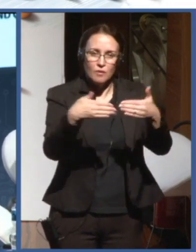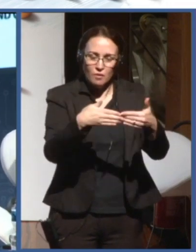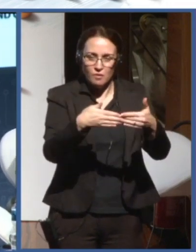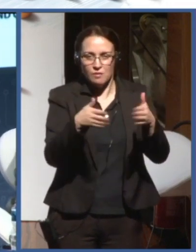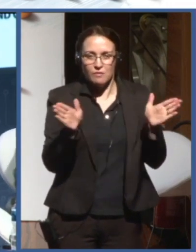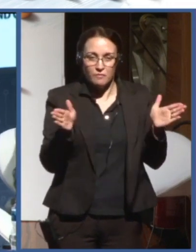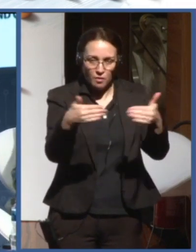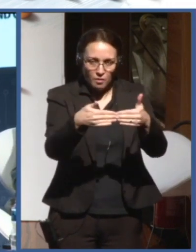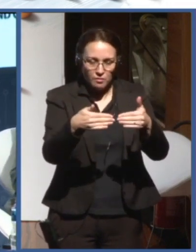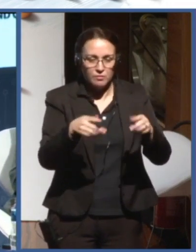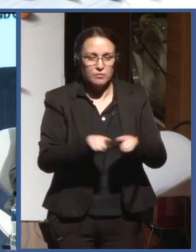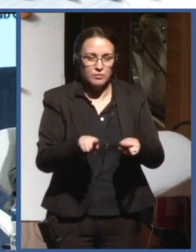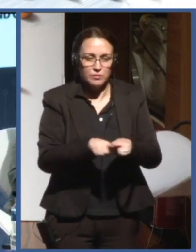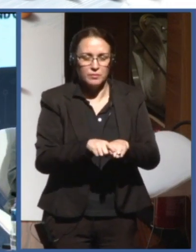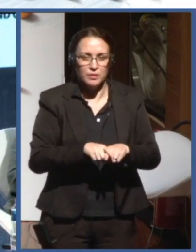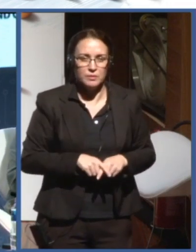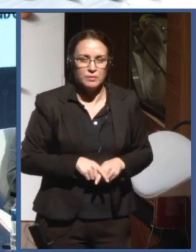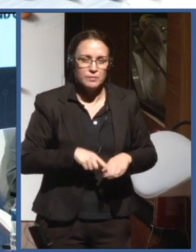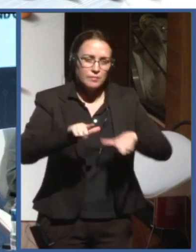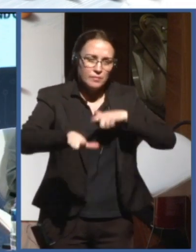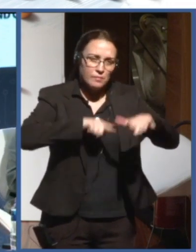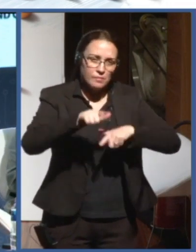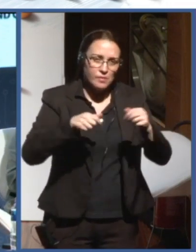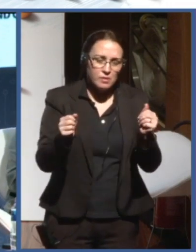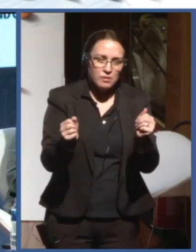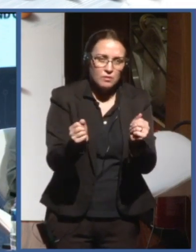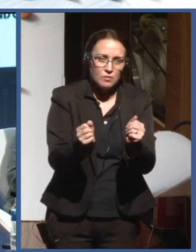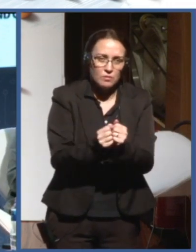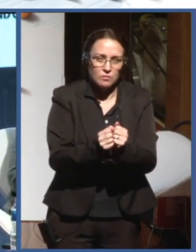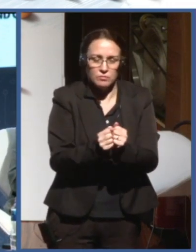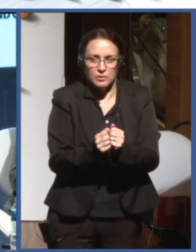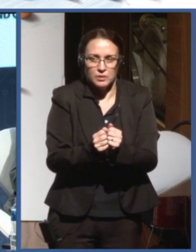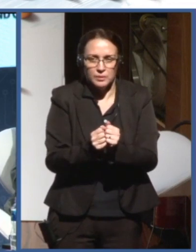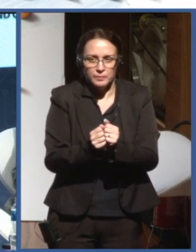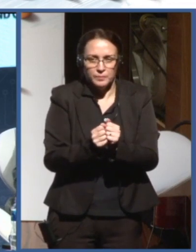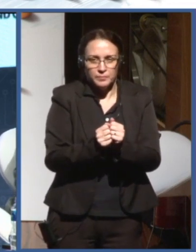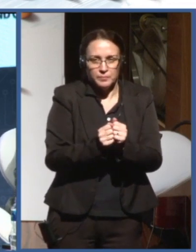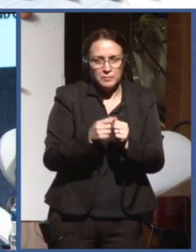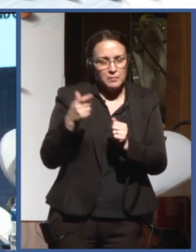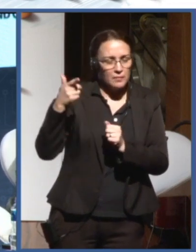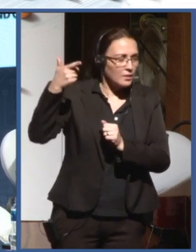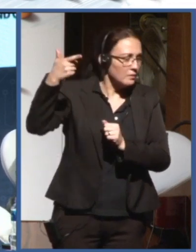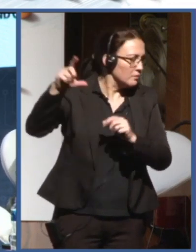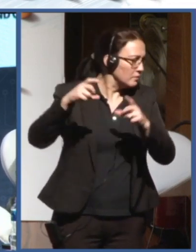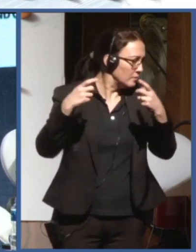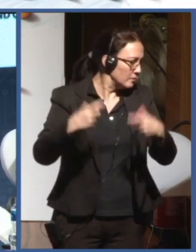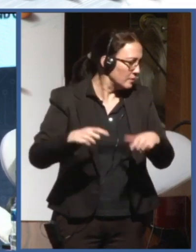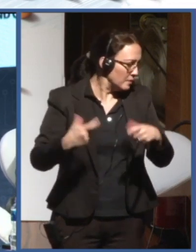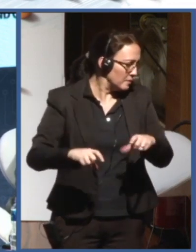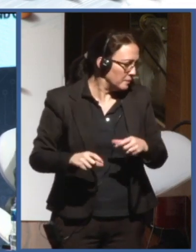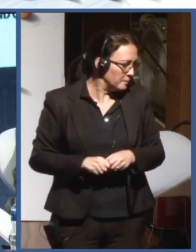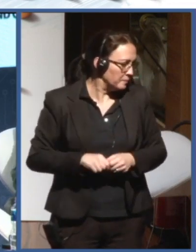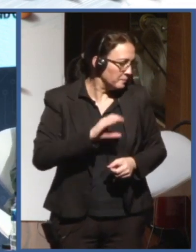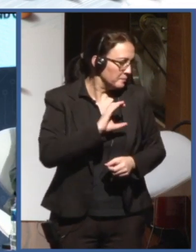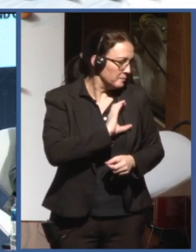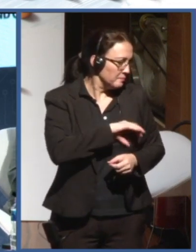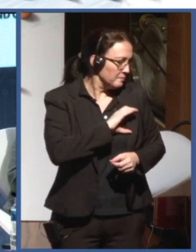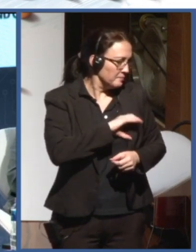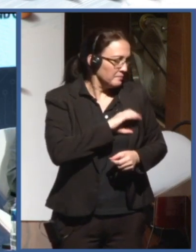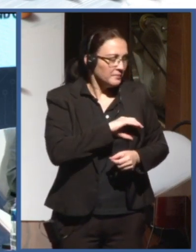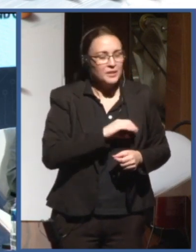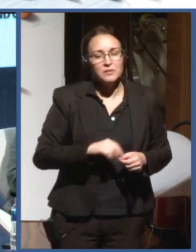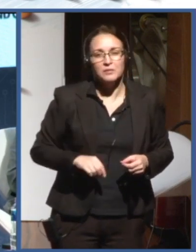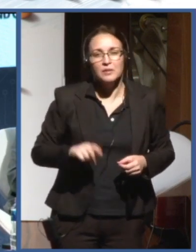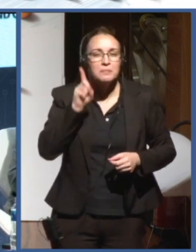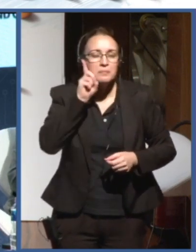nosotros hacemos con el relator de Naciones Unidas, nosotros trabajamos en la Universidad de California, en Estados Unidos, en Irvine, y nosotros